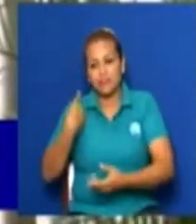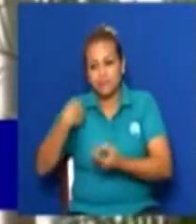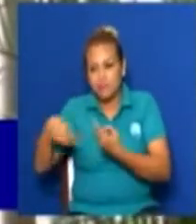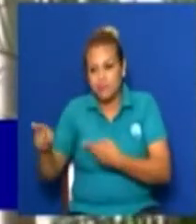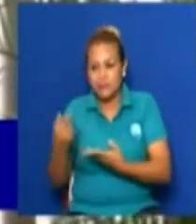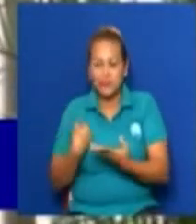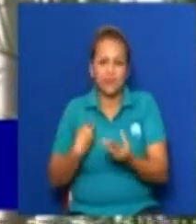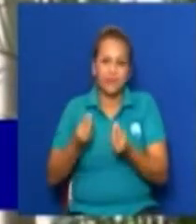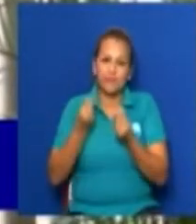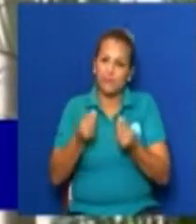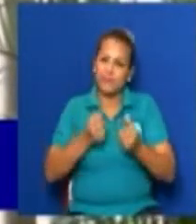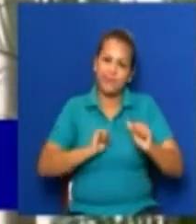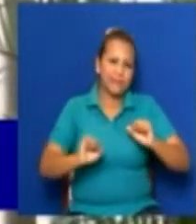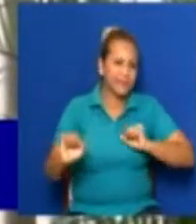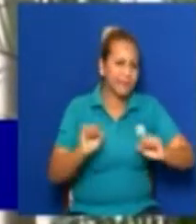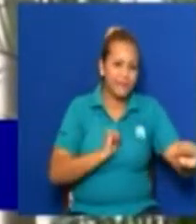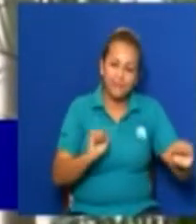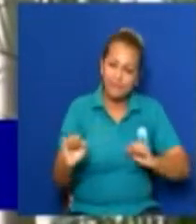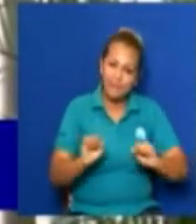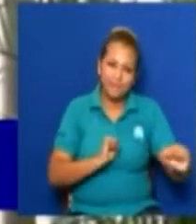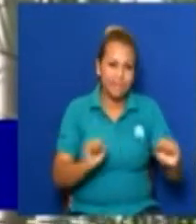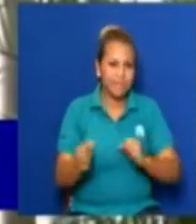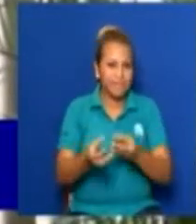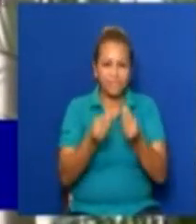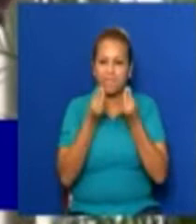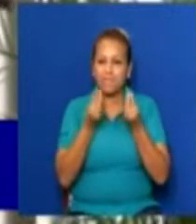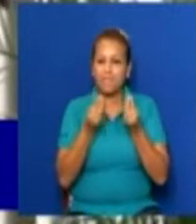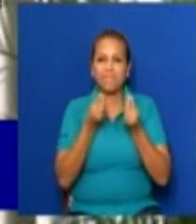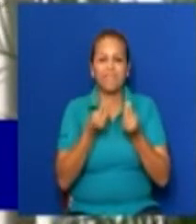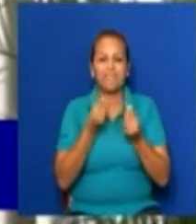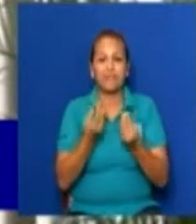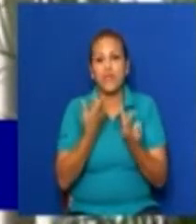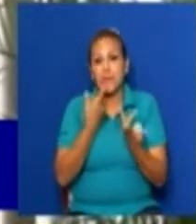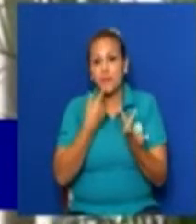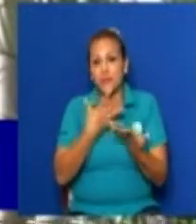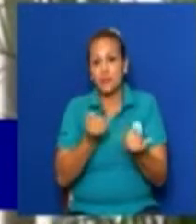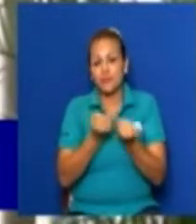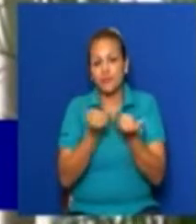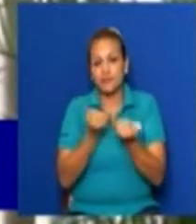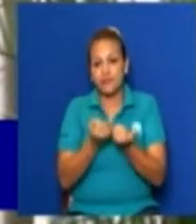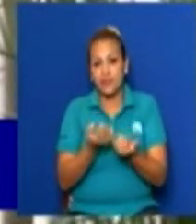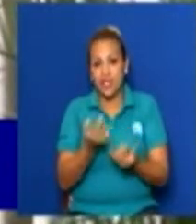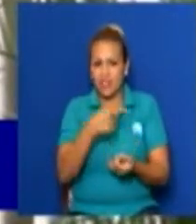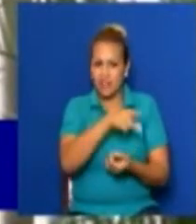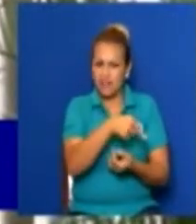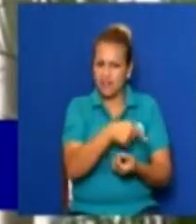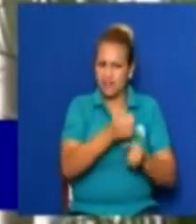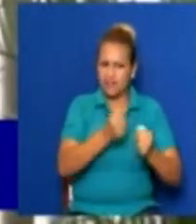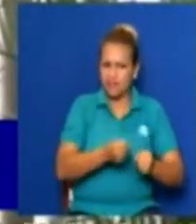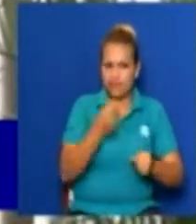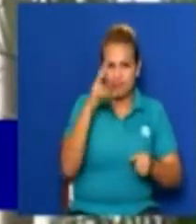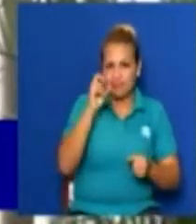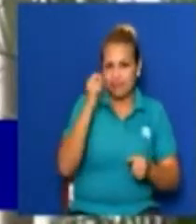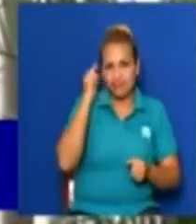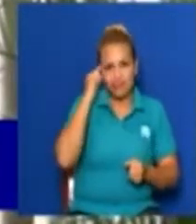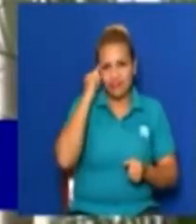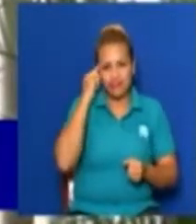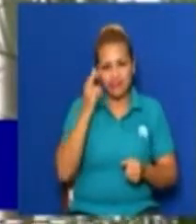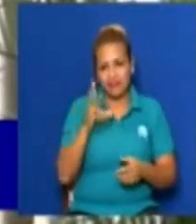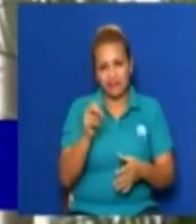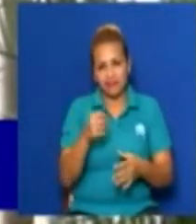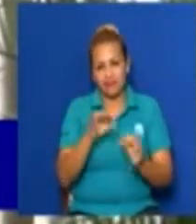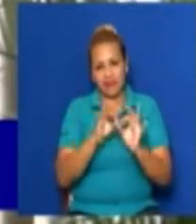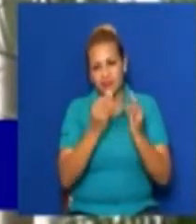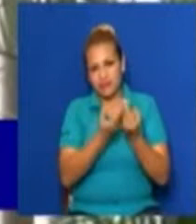nosotros nos toca, ¿verdad? Porque es que ellos no son para el cuido. Entonces, todos esos aspectos